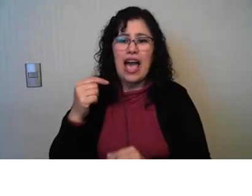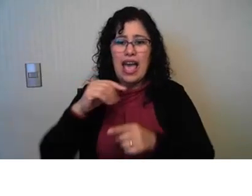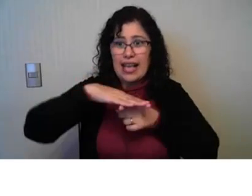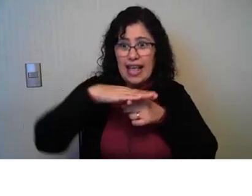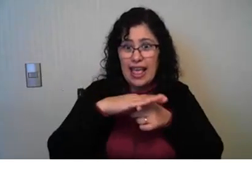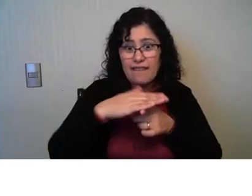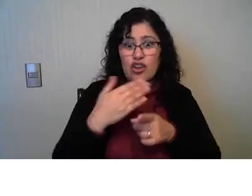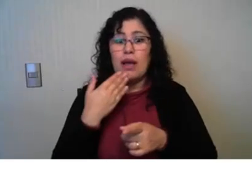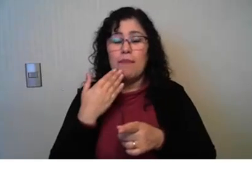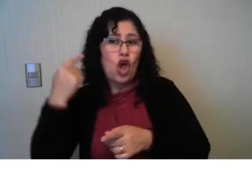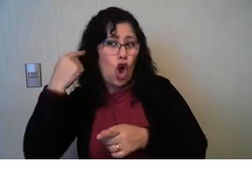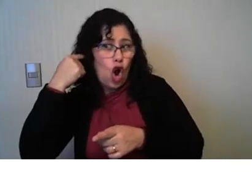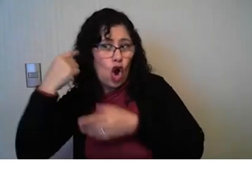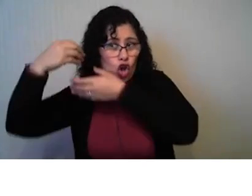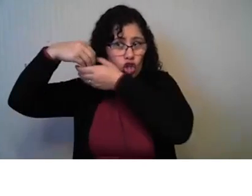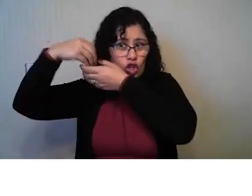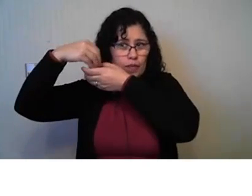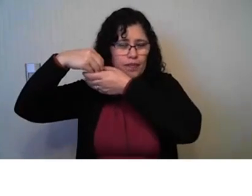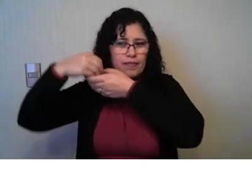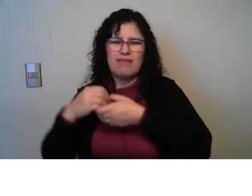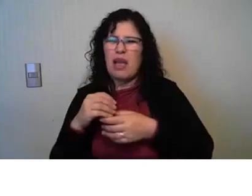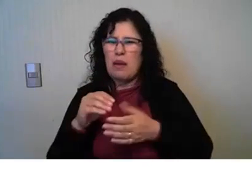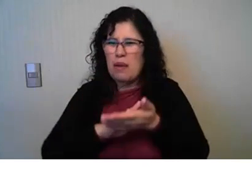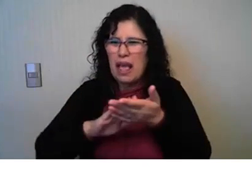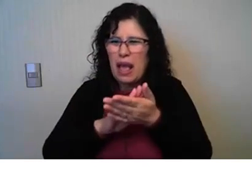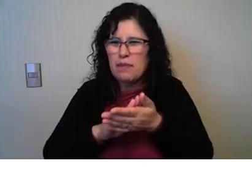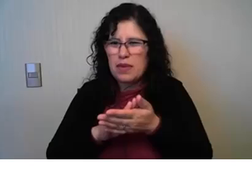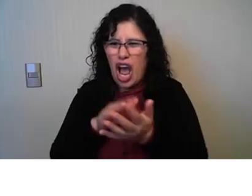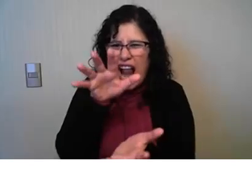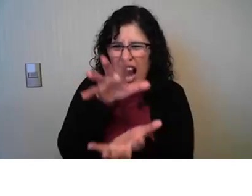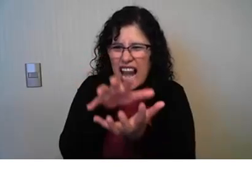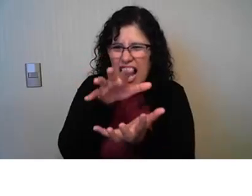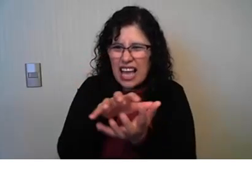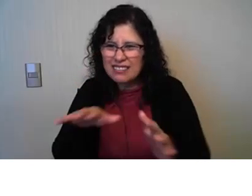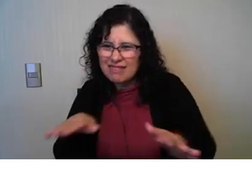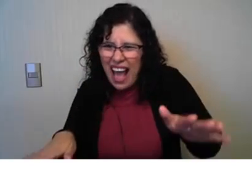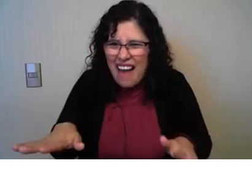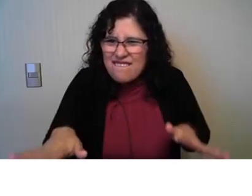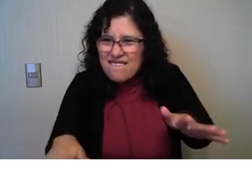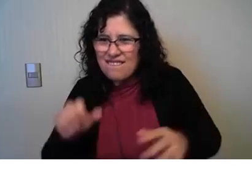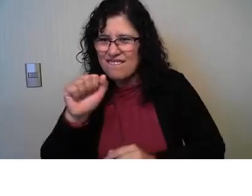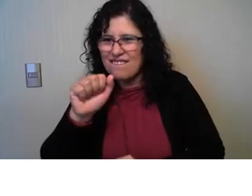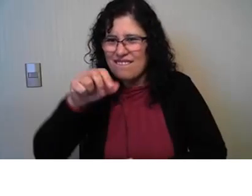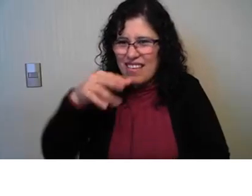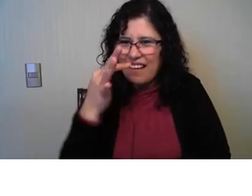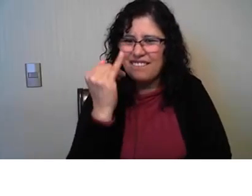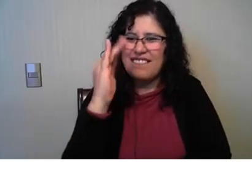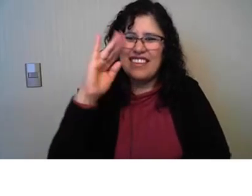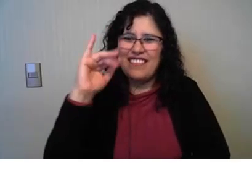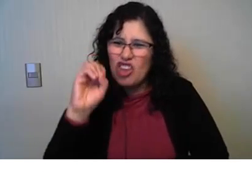en los anfibios, ¿ya? ¿Cierto? Los anfibios tienen un sistema